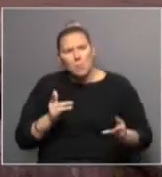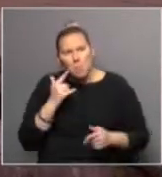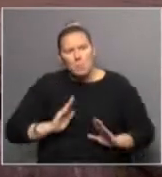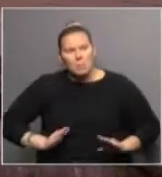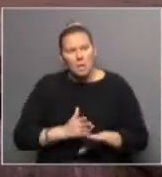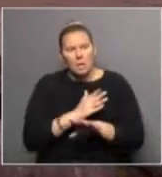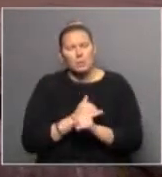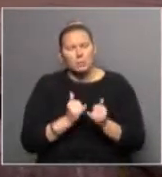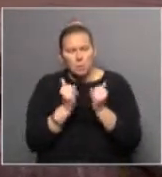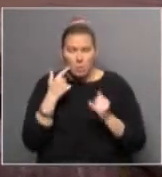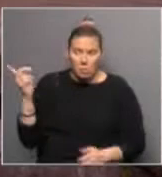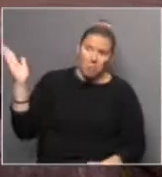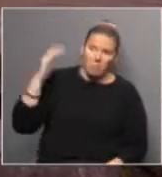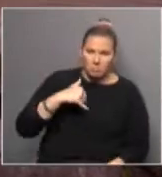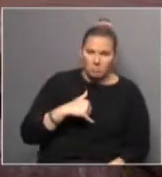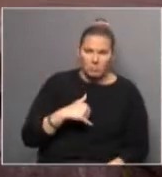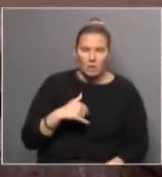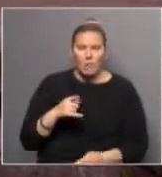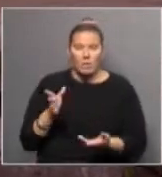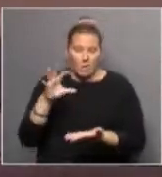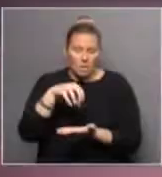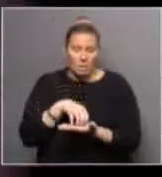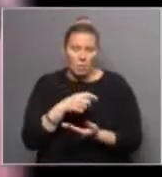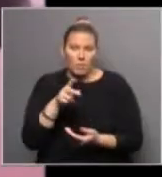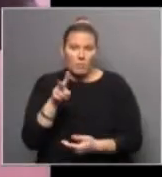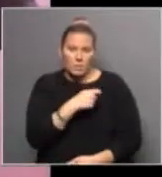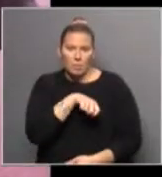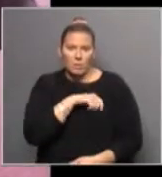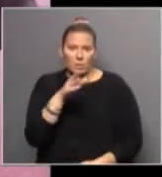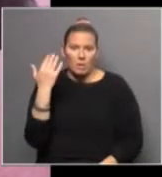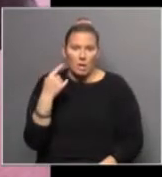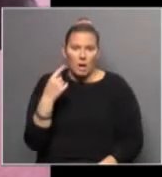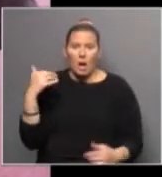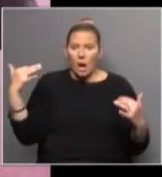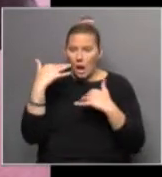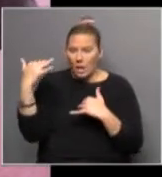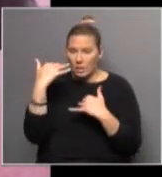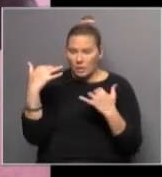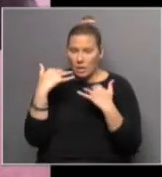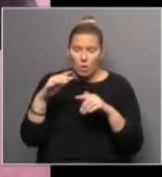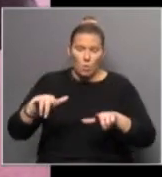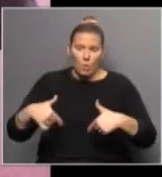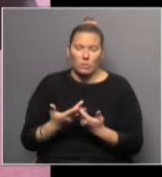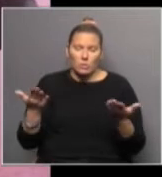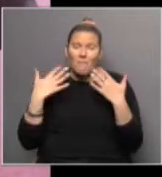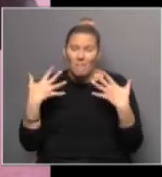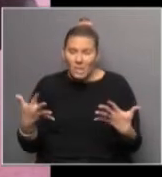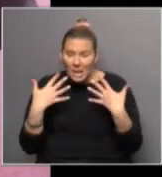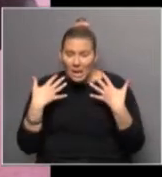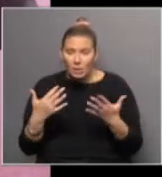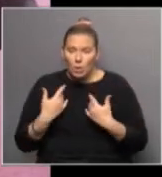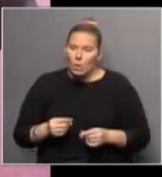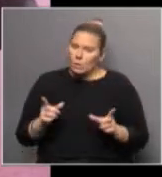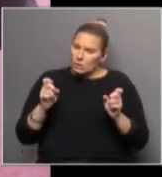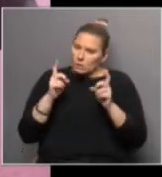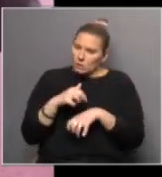días, dijimos, bueno, venite a la salita de Villa Española, que tenía de todo menos aire acondicionado. Entonces en verano era